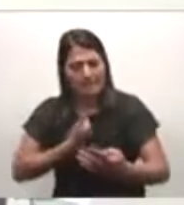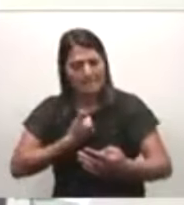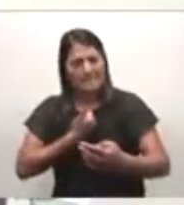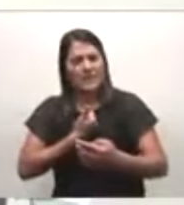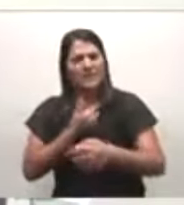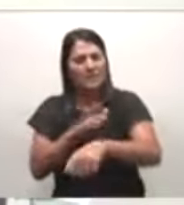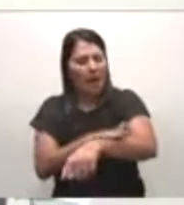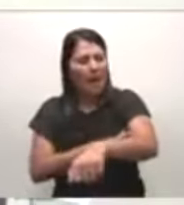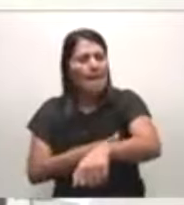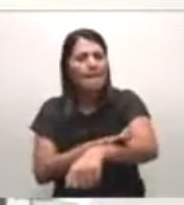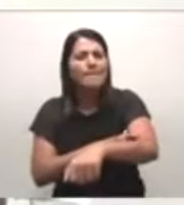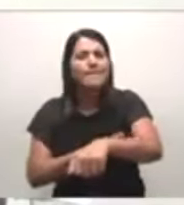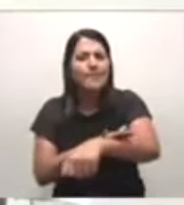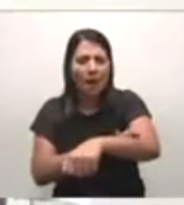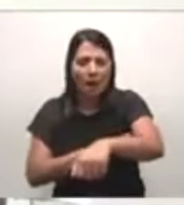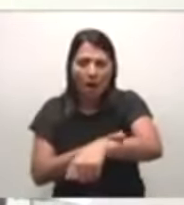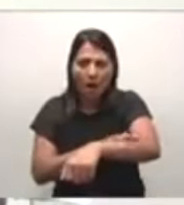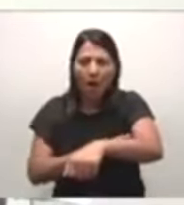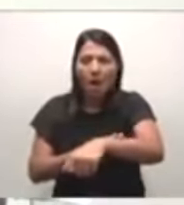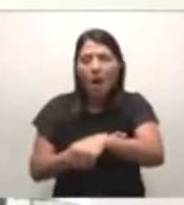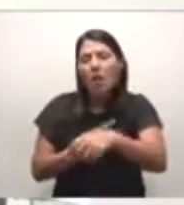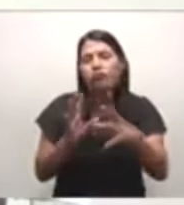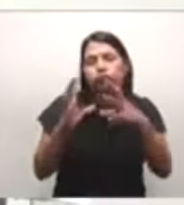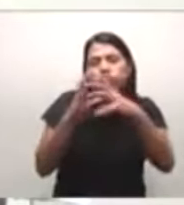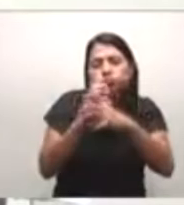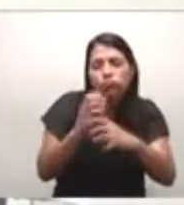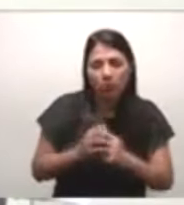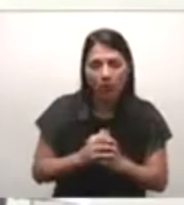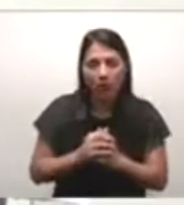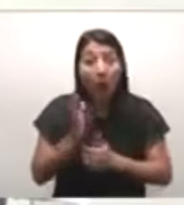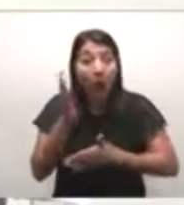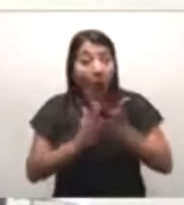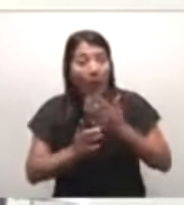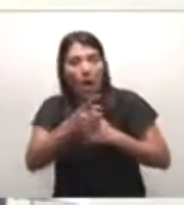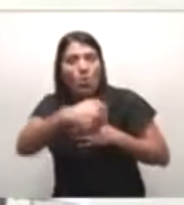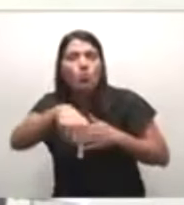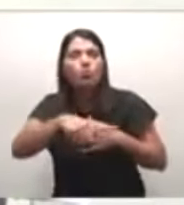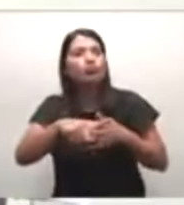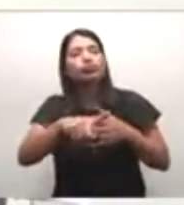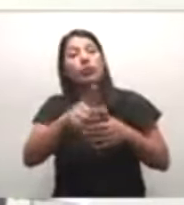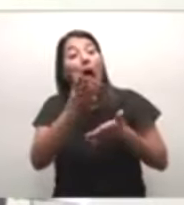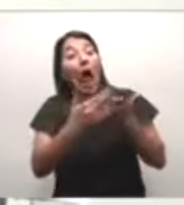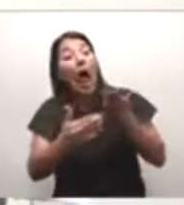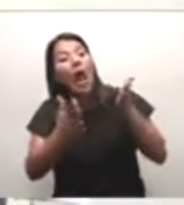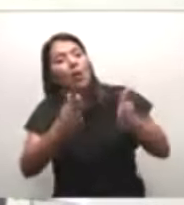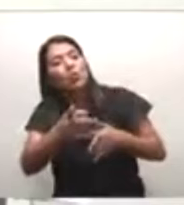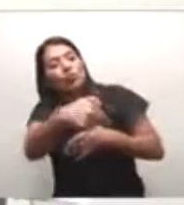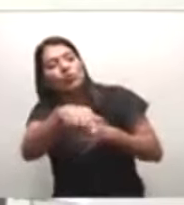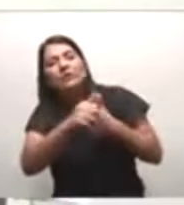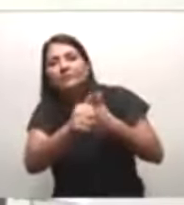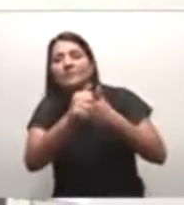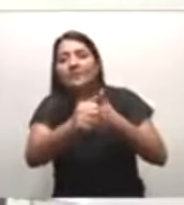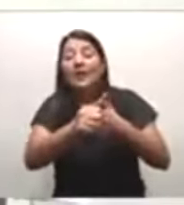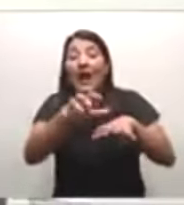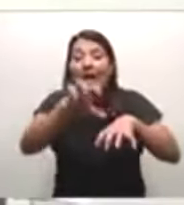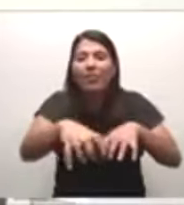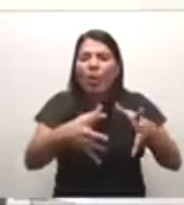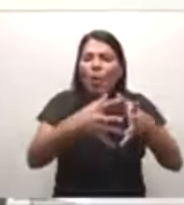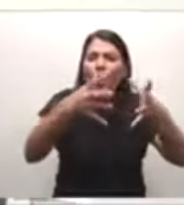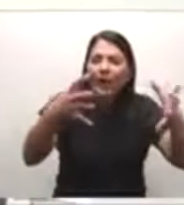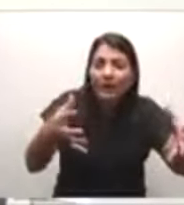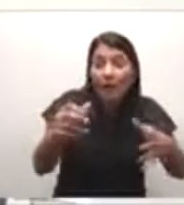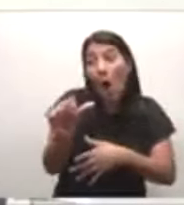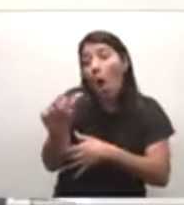Algunos de ustedes liderarán cantones grandes y populosos, otros cantones más pequeños y menos